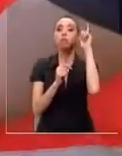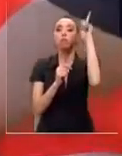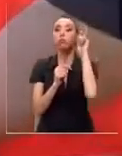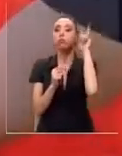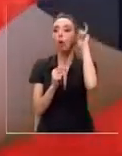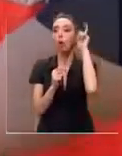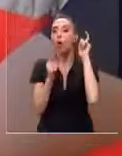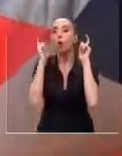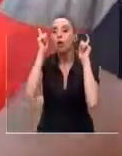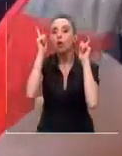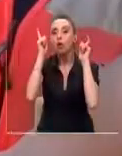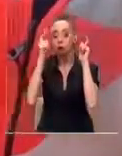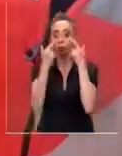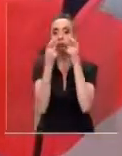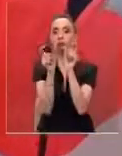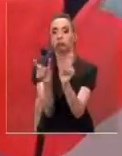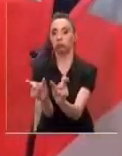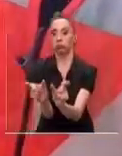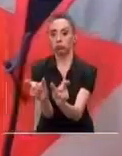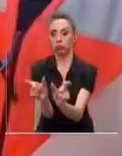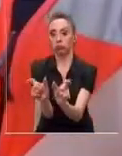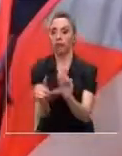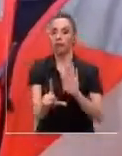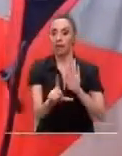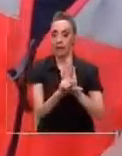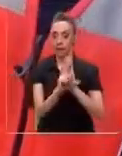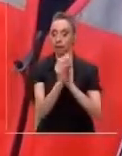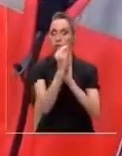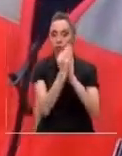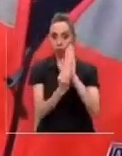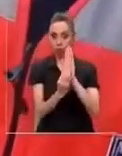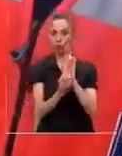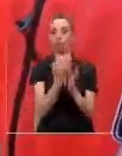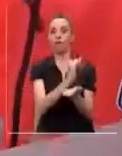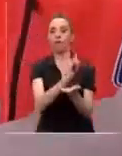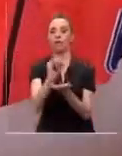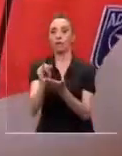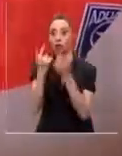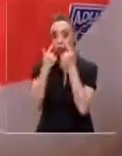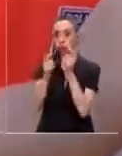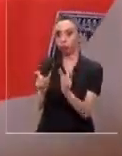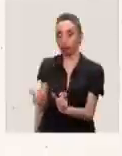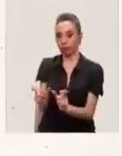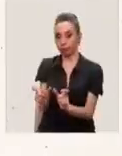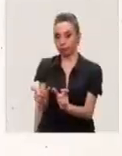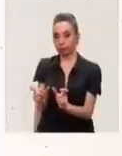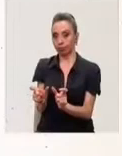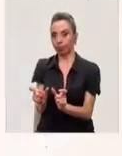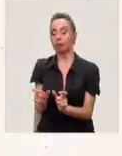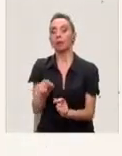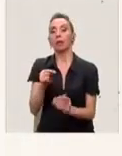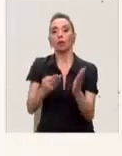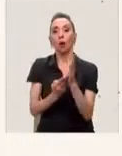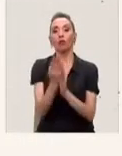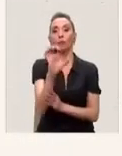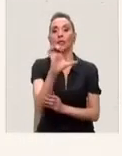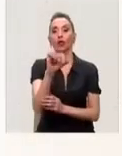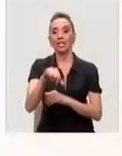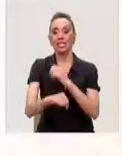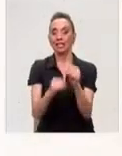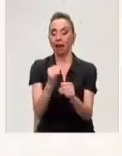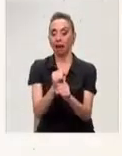foco en la fiscalización entonces. Para ello la ley suma nuevos entes fiscalizadores. Hasta inicios de este año,